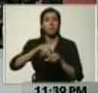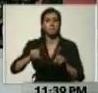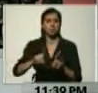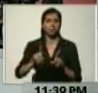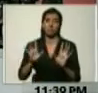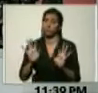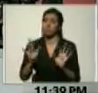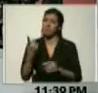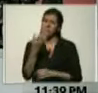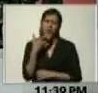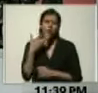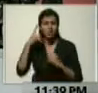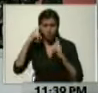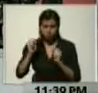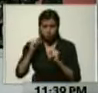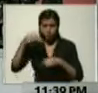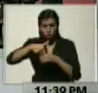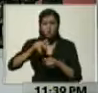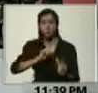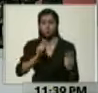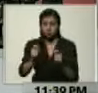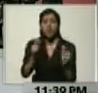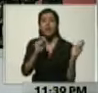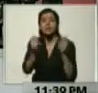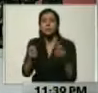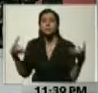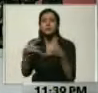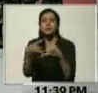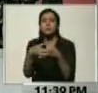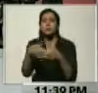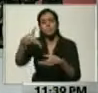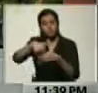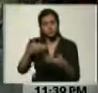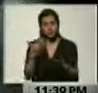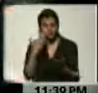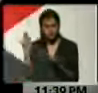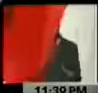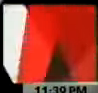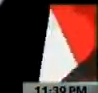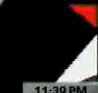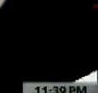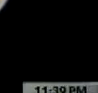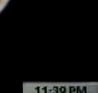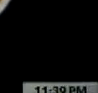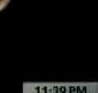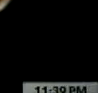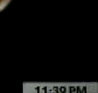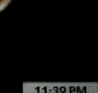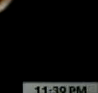Energía y Petróleo de la Asamblea Nacional, que es el fuerte de ella, pues en verdad. Dele.